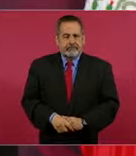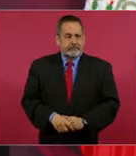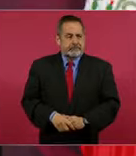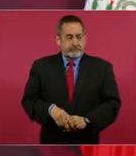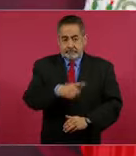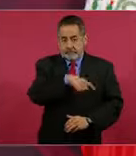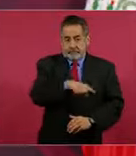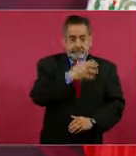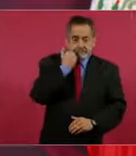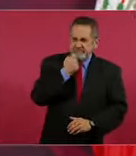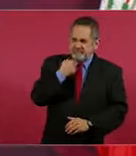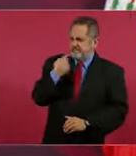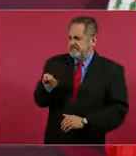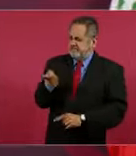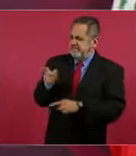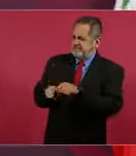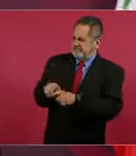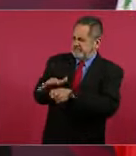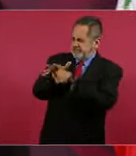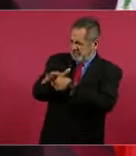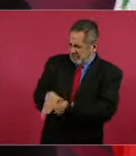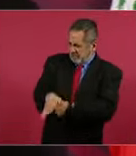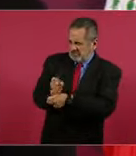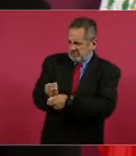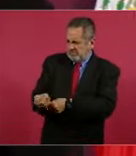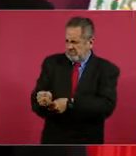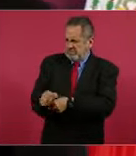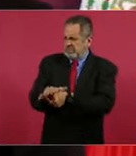someter y además